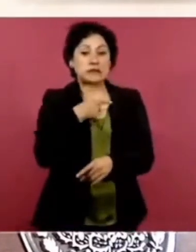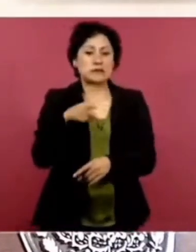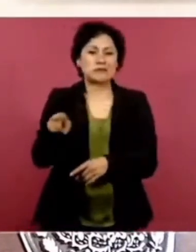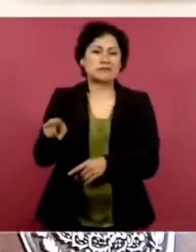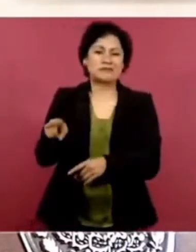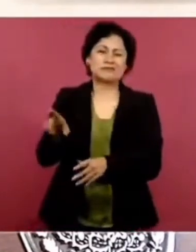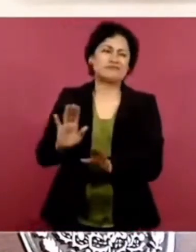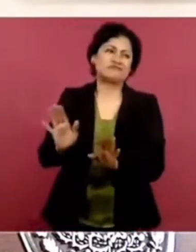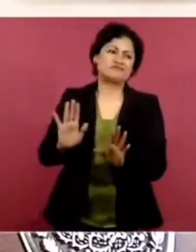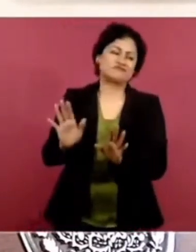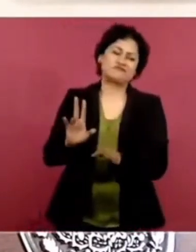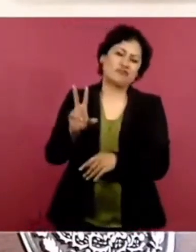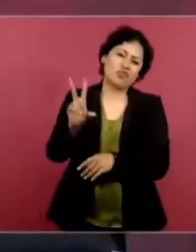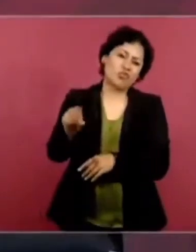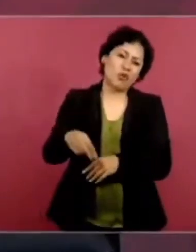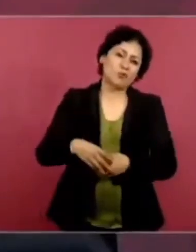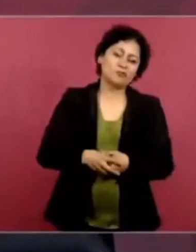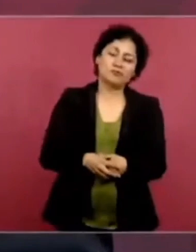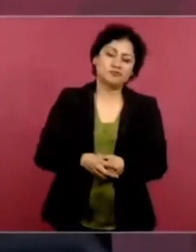tampoco,